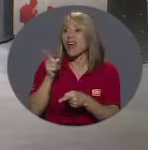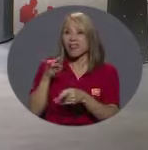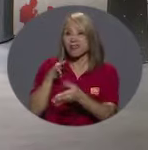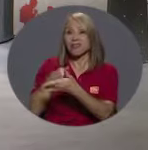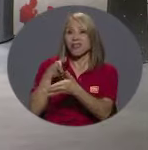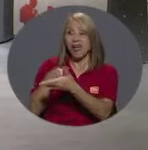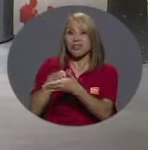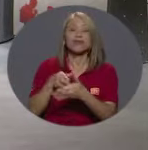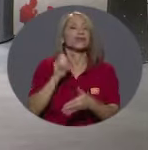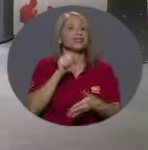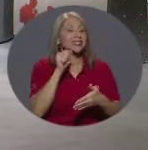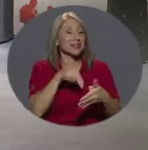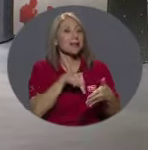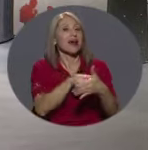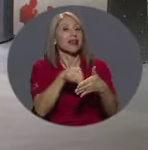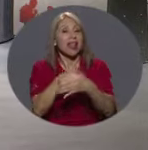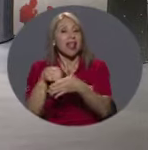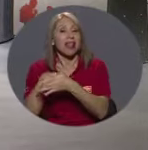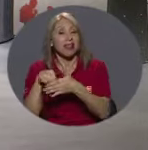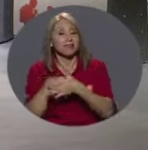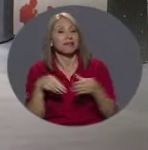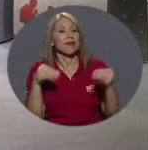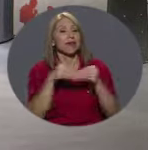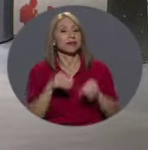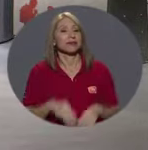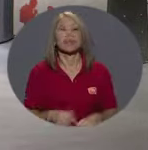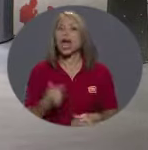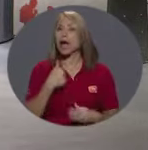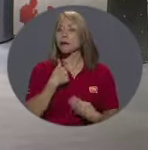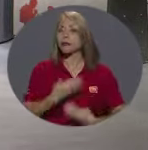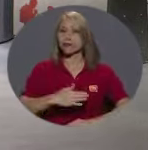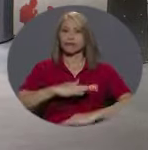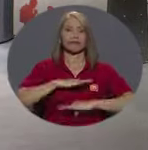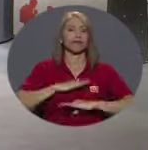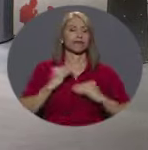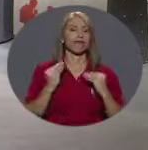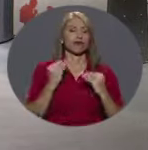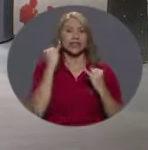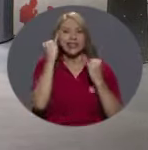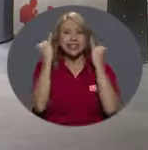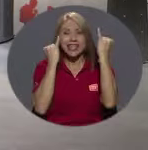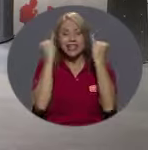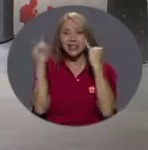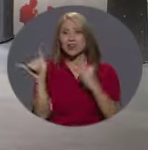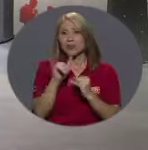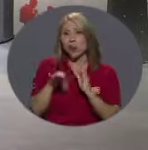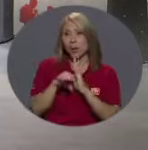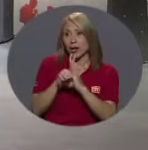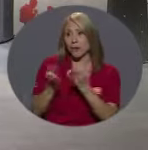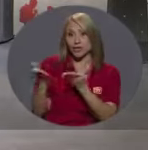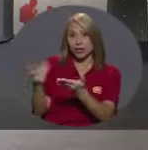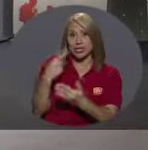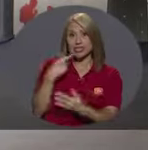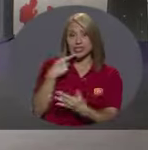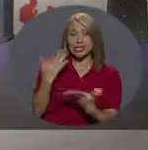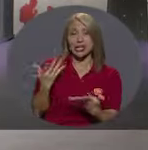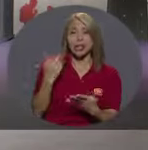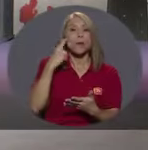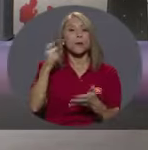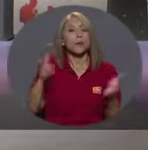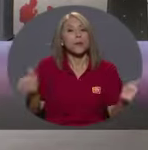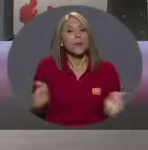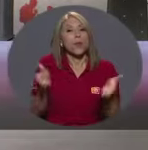hacen es crear más obstáculos y barreras. A mí me satisface enormemente las iniciativas como la que ustedes llevan a cabo,